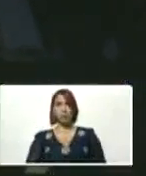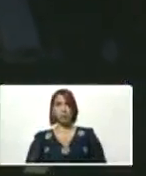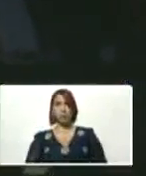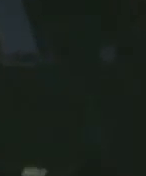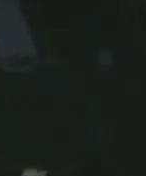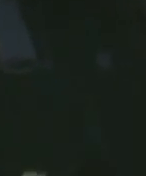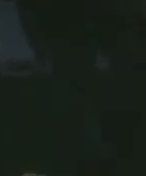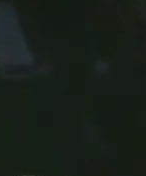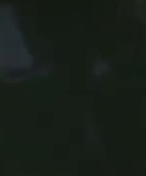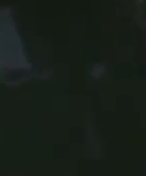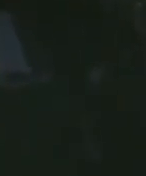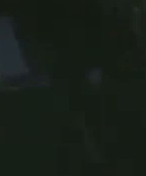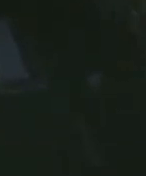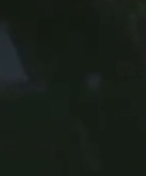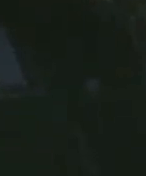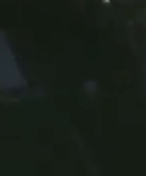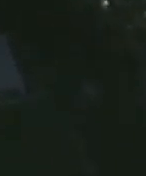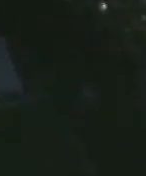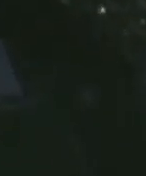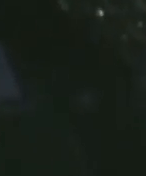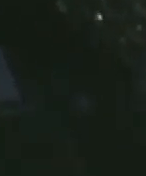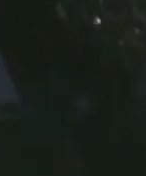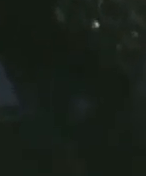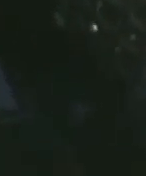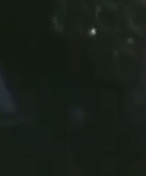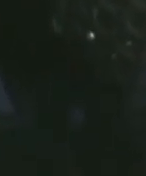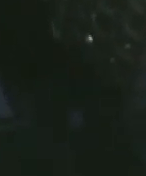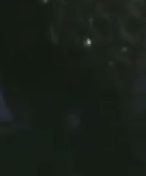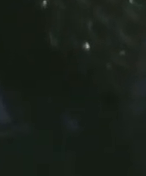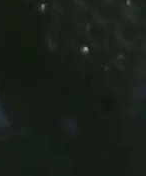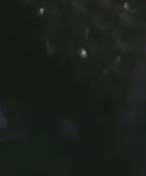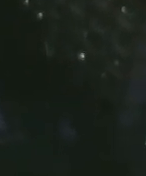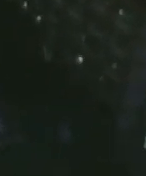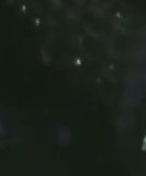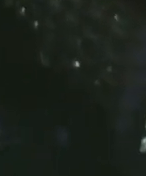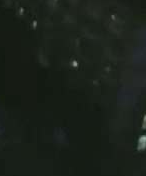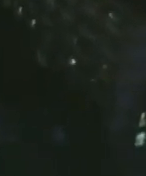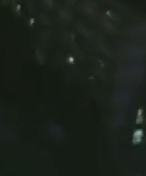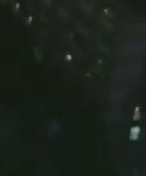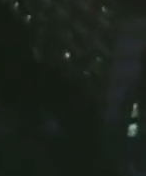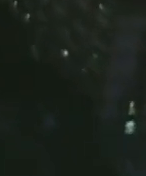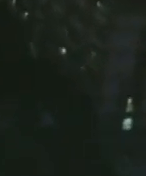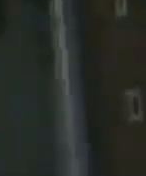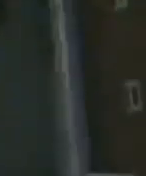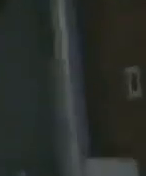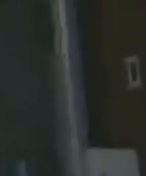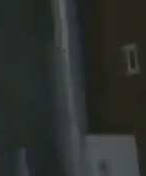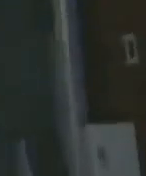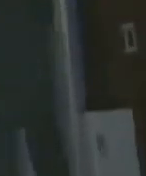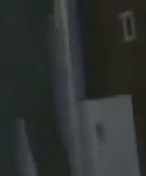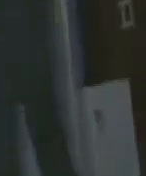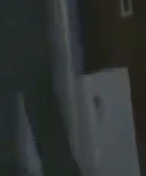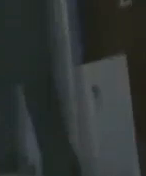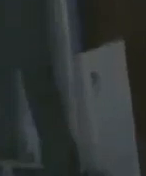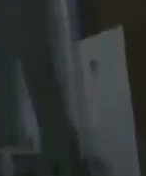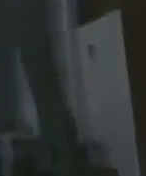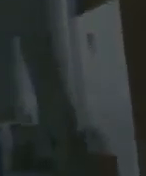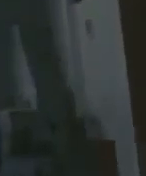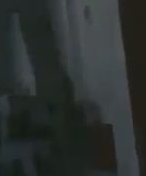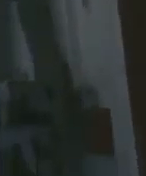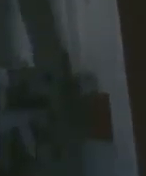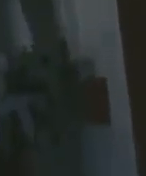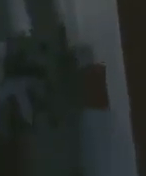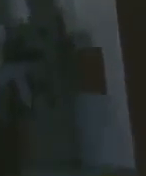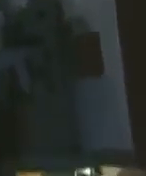pueblo venezolano que resiste frente a las sanciones imperiales, pero también de la clase trabajadora que ha permitido la